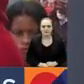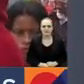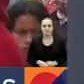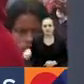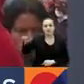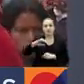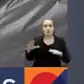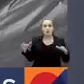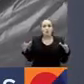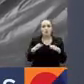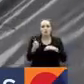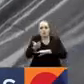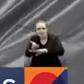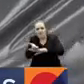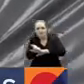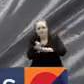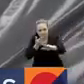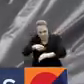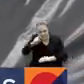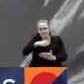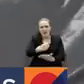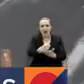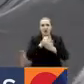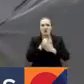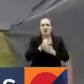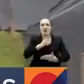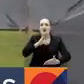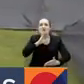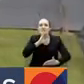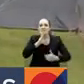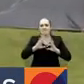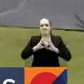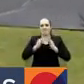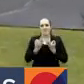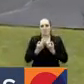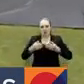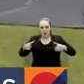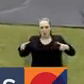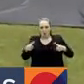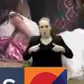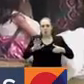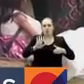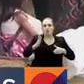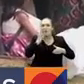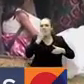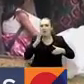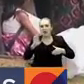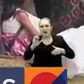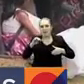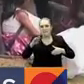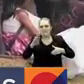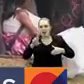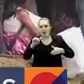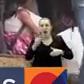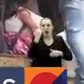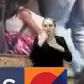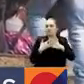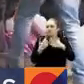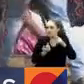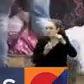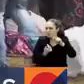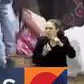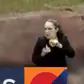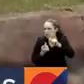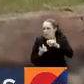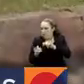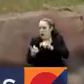Reclaman ayuda a más de 200 familias de la comunidad indígena en Vera que recibían ayudas monetarias para su manutención. Se